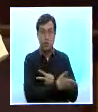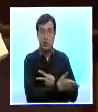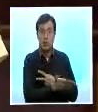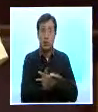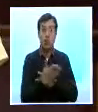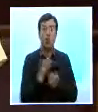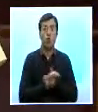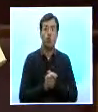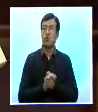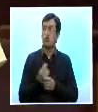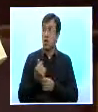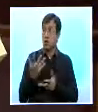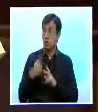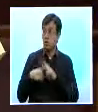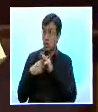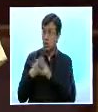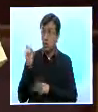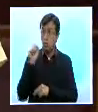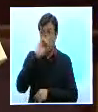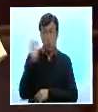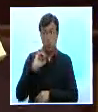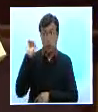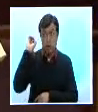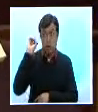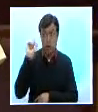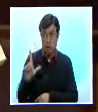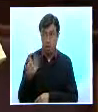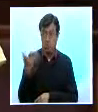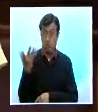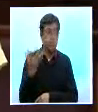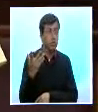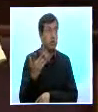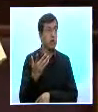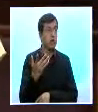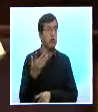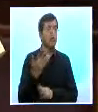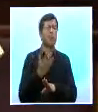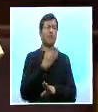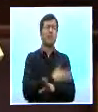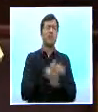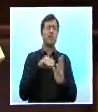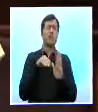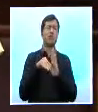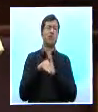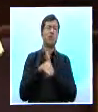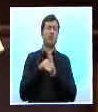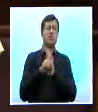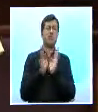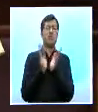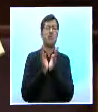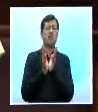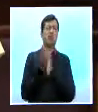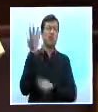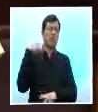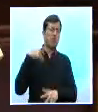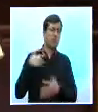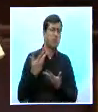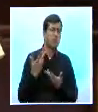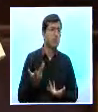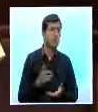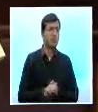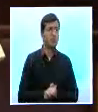después al cadáver para sobrevivir el banco de fomento dejó de ser opera no ahora hace mucho tiempo que no tiene